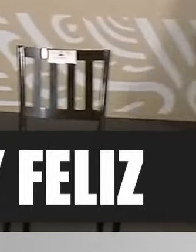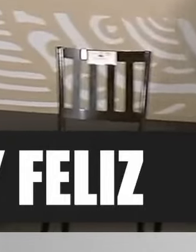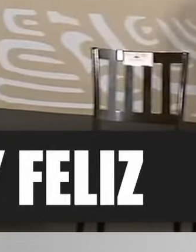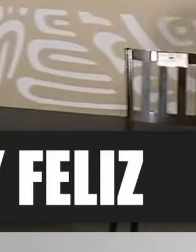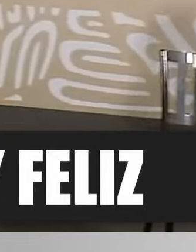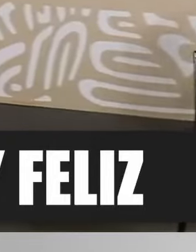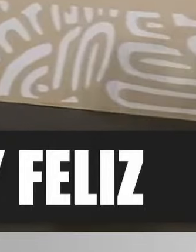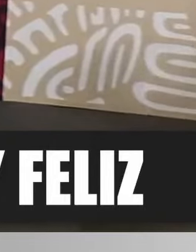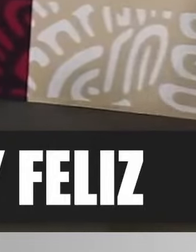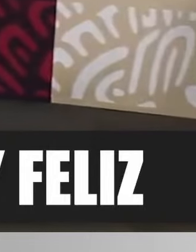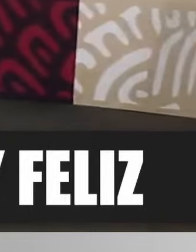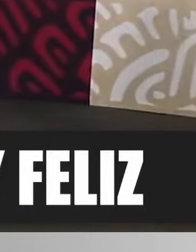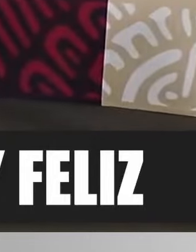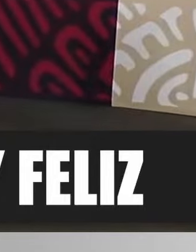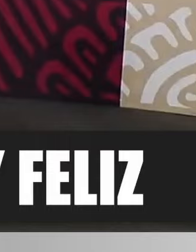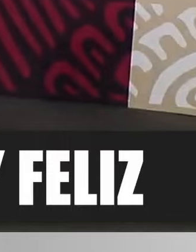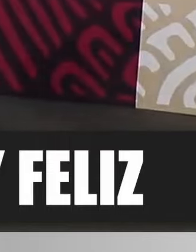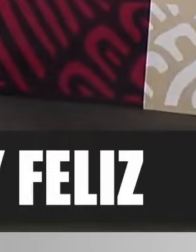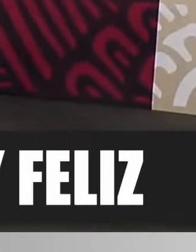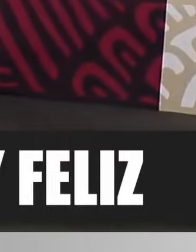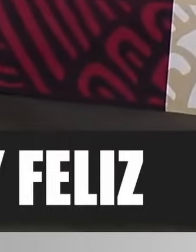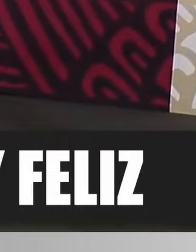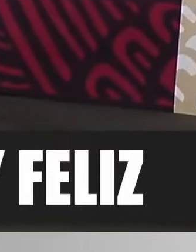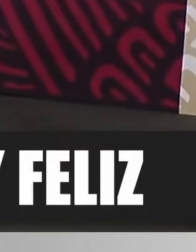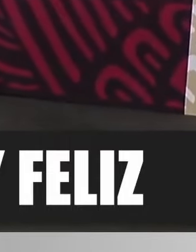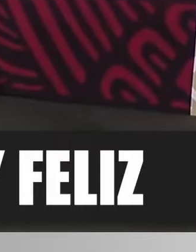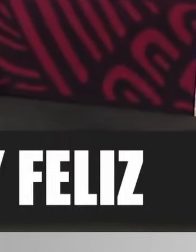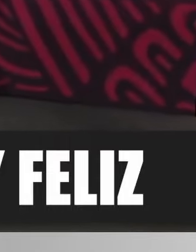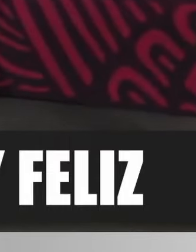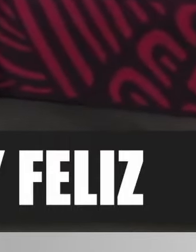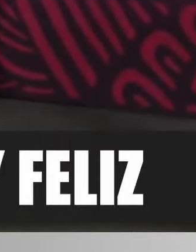Buenos días, su señoría Matatero Terolán.